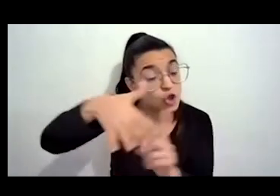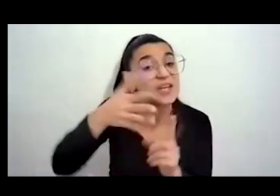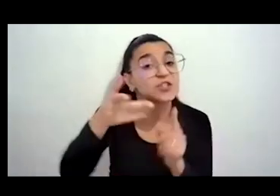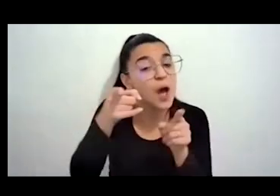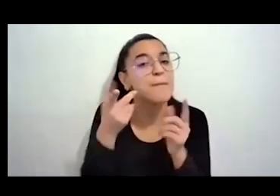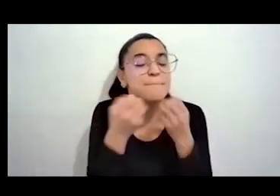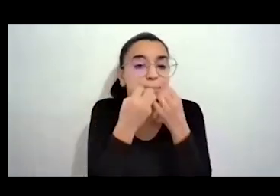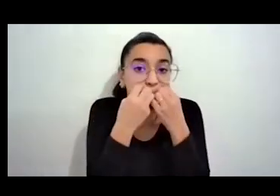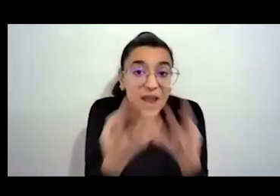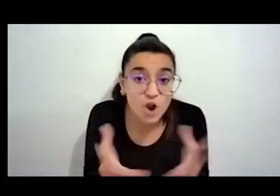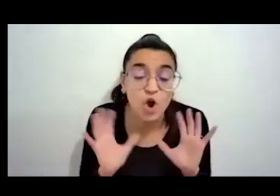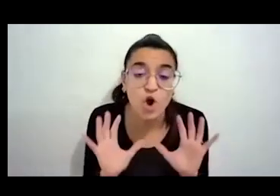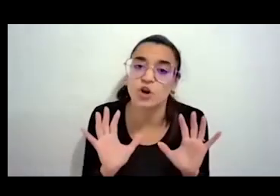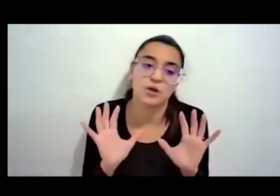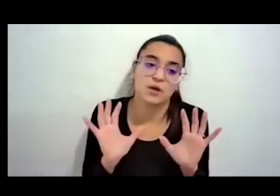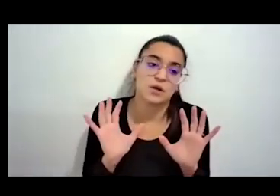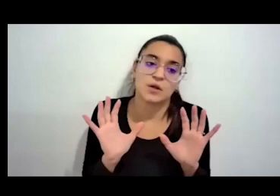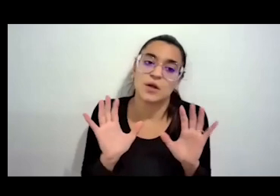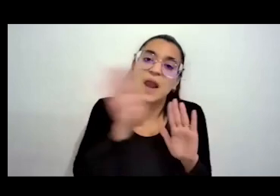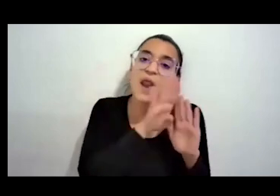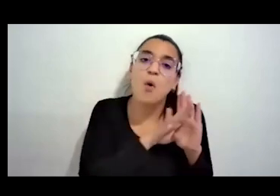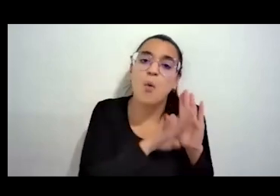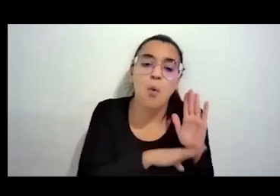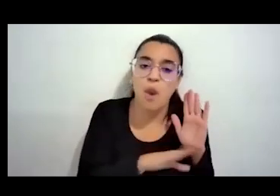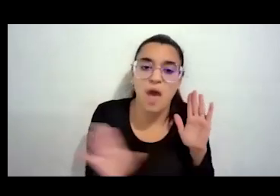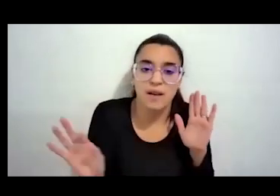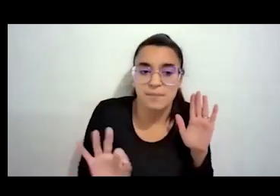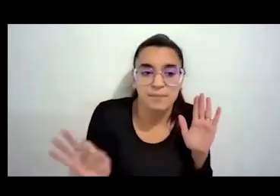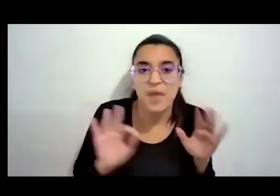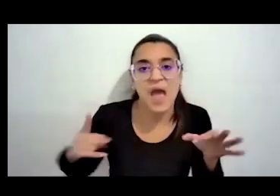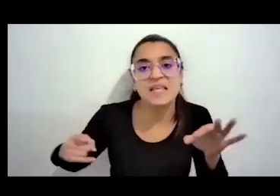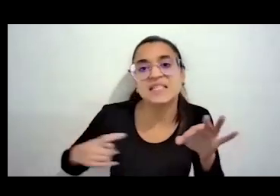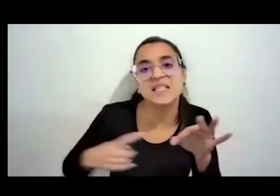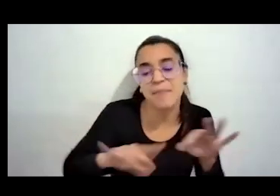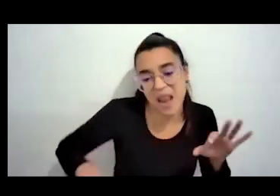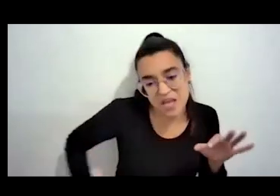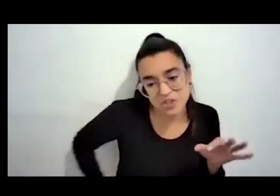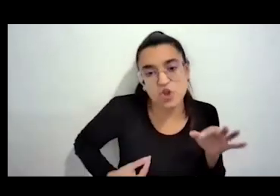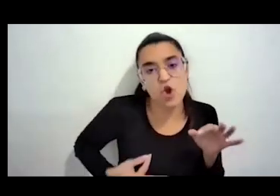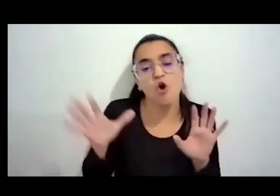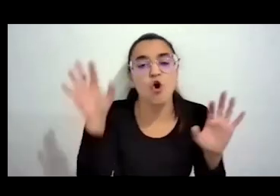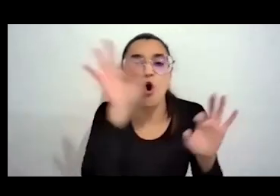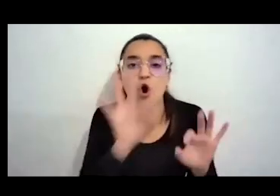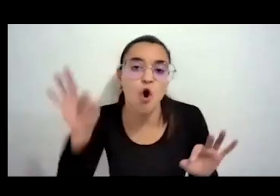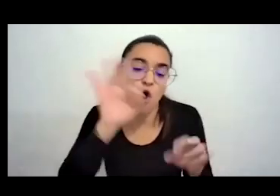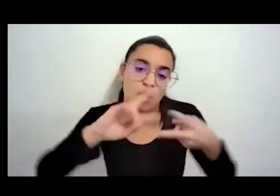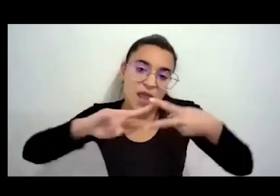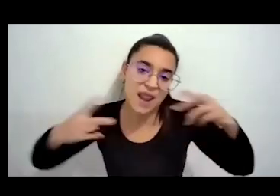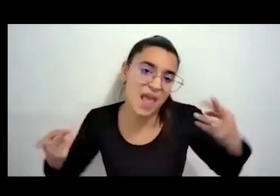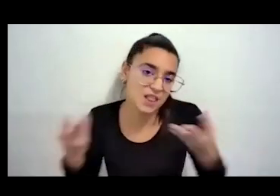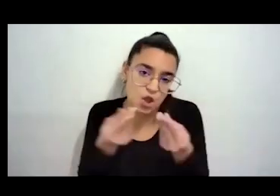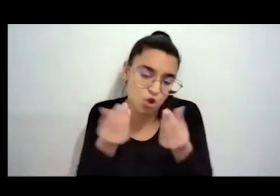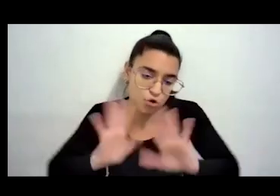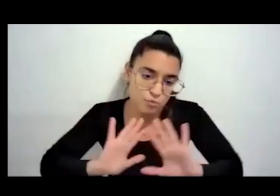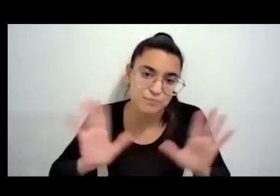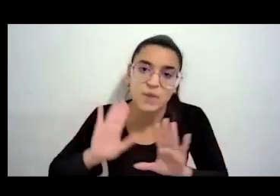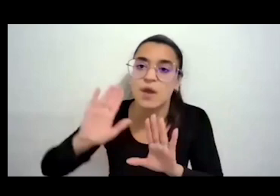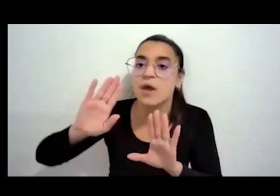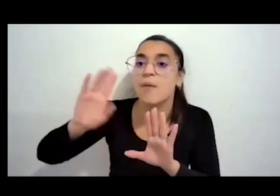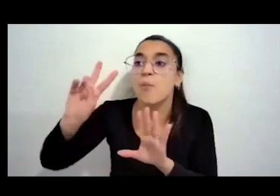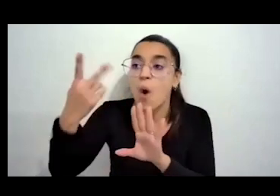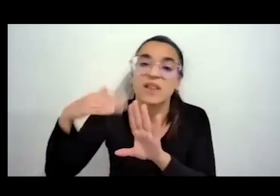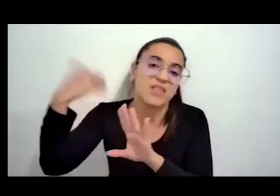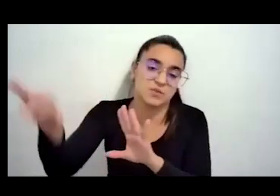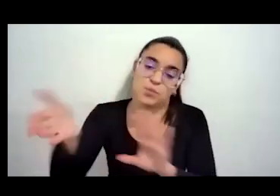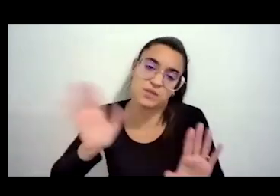conveniente no regular la inseminación o la utilización de material genético post-mortem.